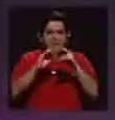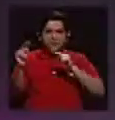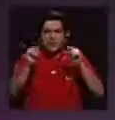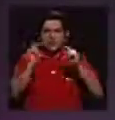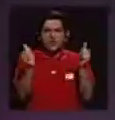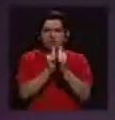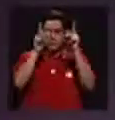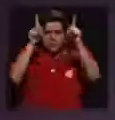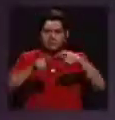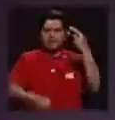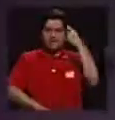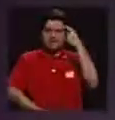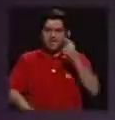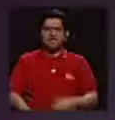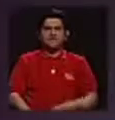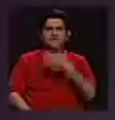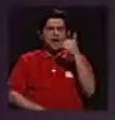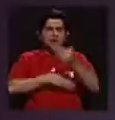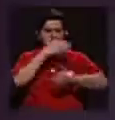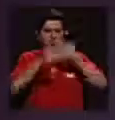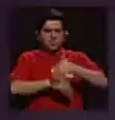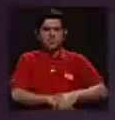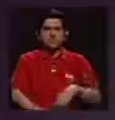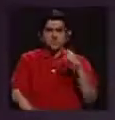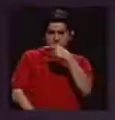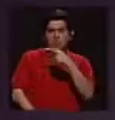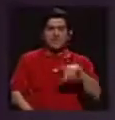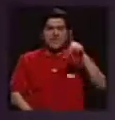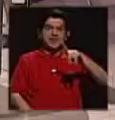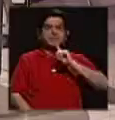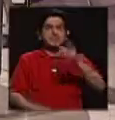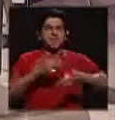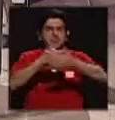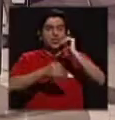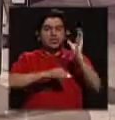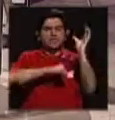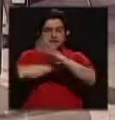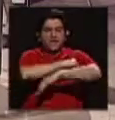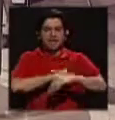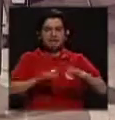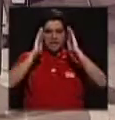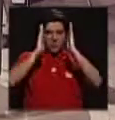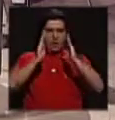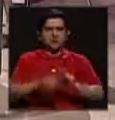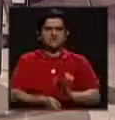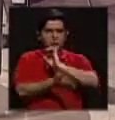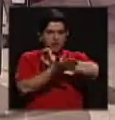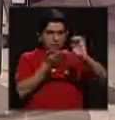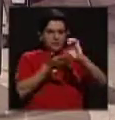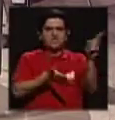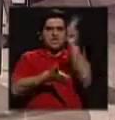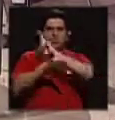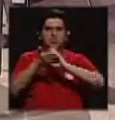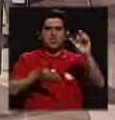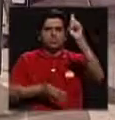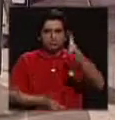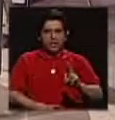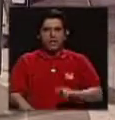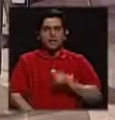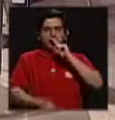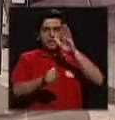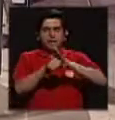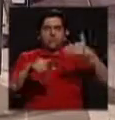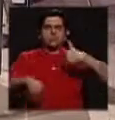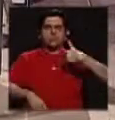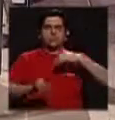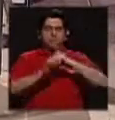de cara precisamente a mejorar los procesos que Patricia mencionaba sobre sanción, atención, prevención. La Universidad de Costa Rica asume su compromiso